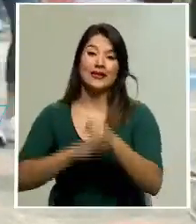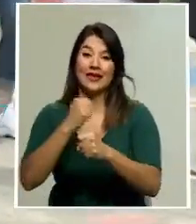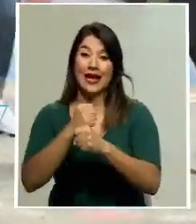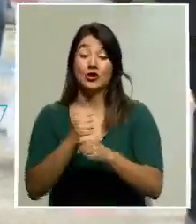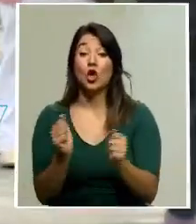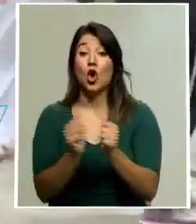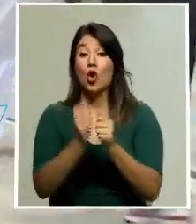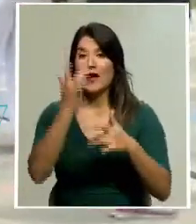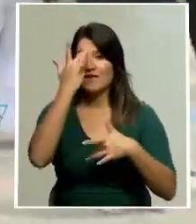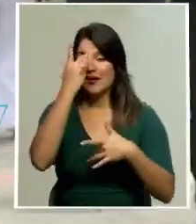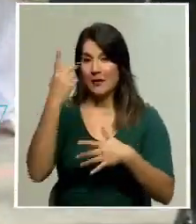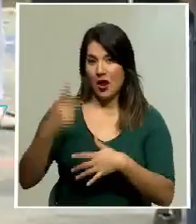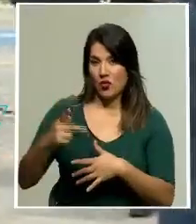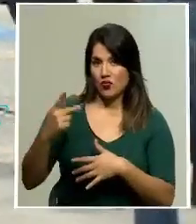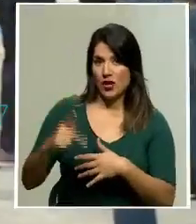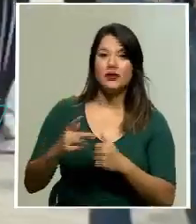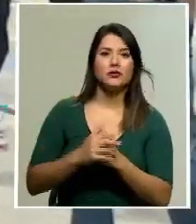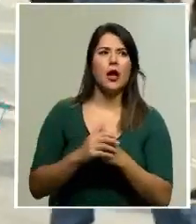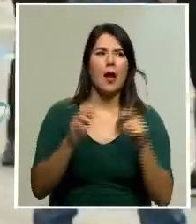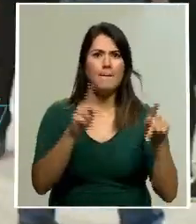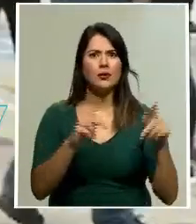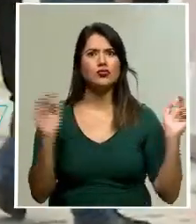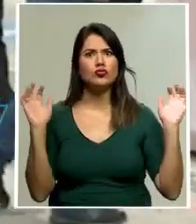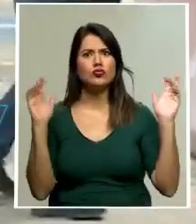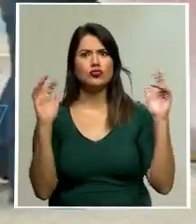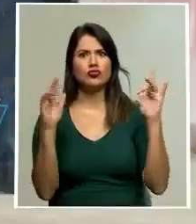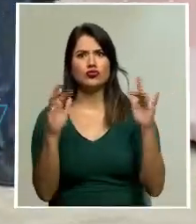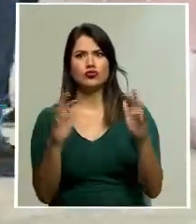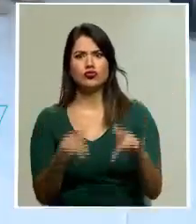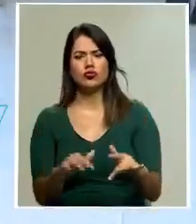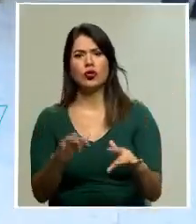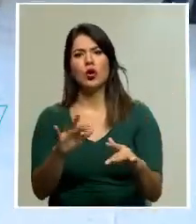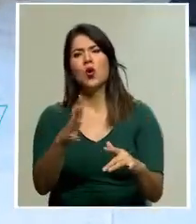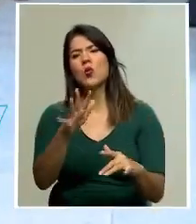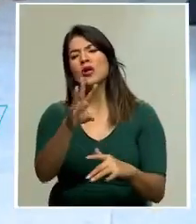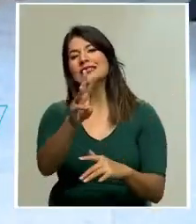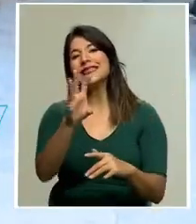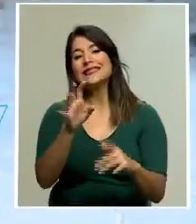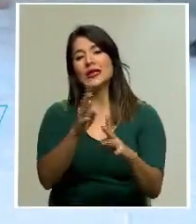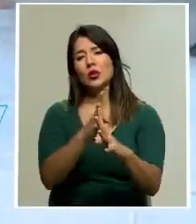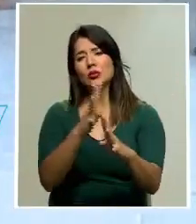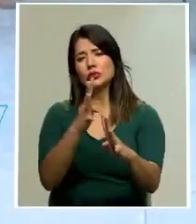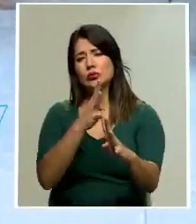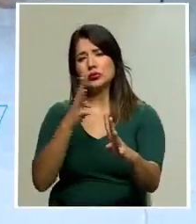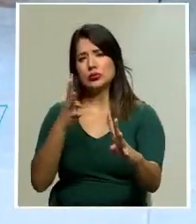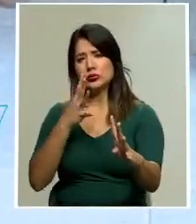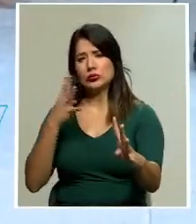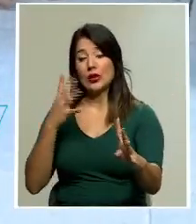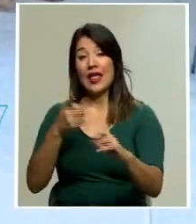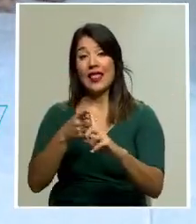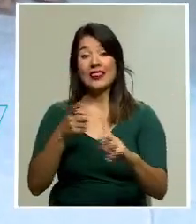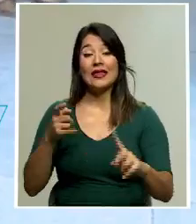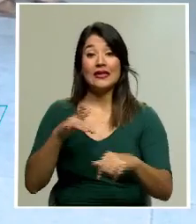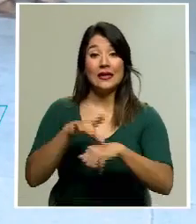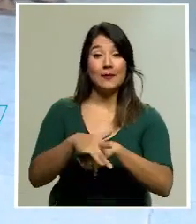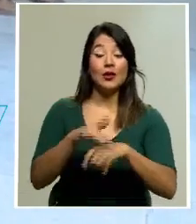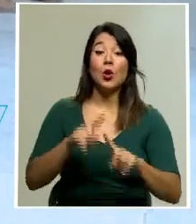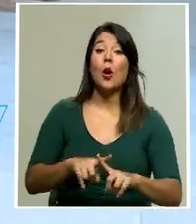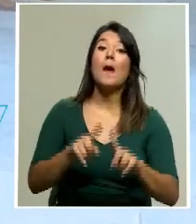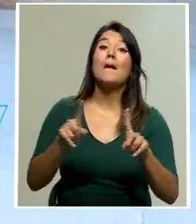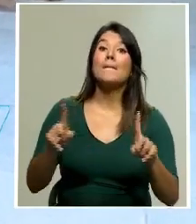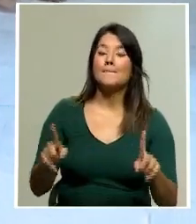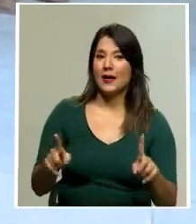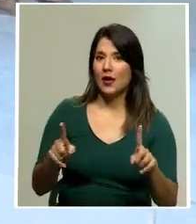riesgo. La convocatoria fue exitosa, eran al menos 600 metros de filas las que se formaron desde muy temprano, aunque el